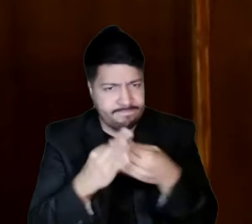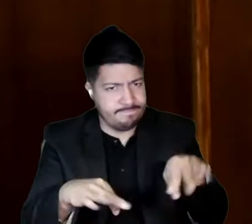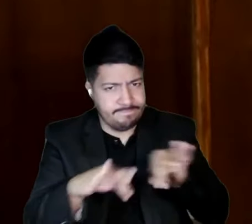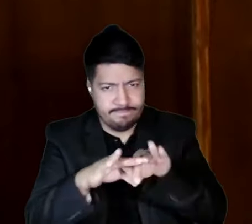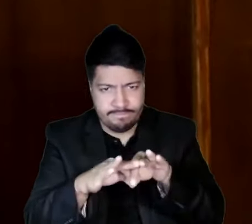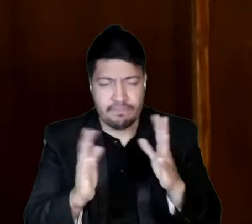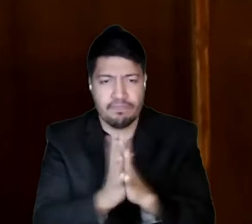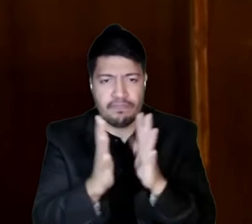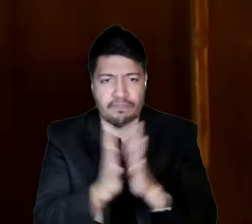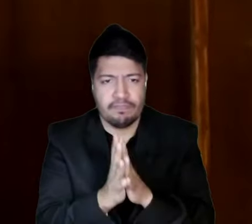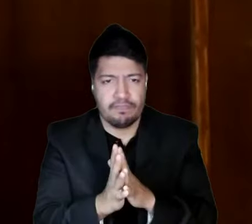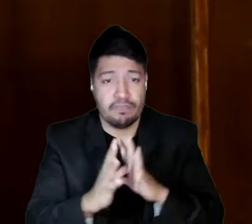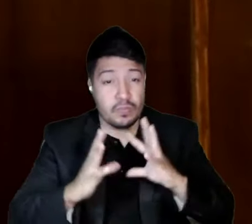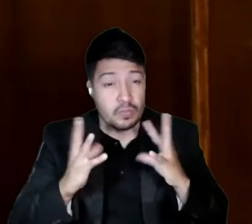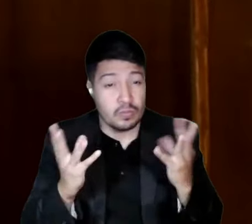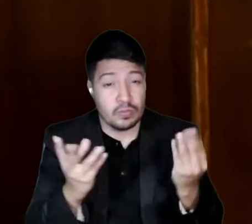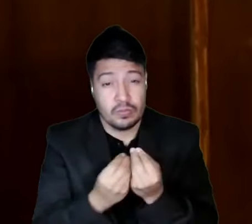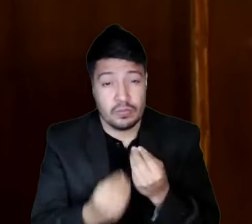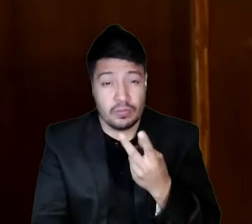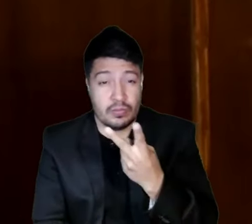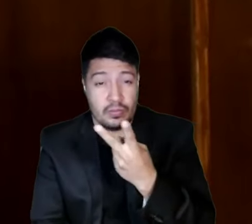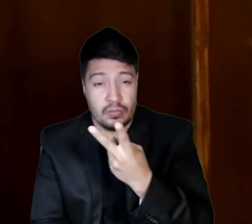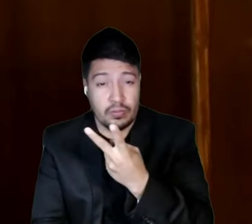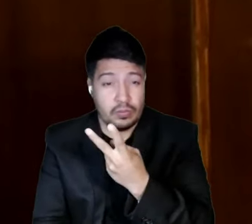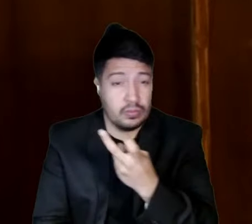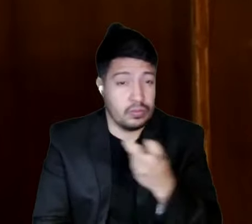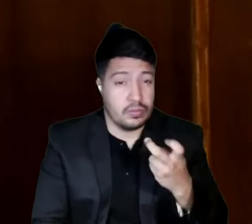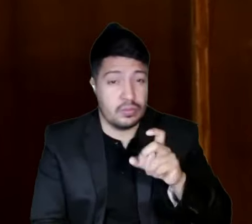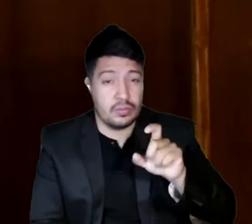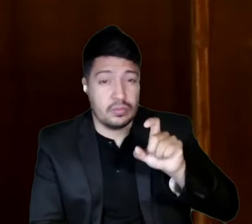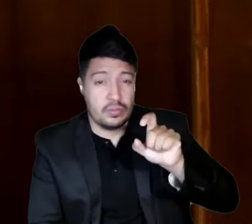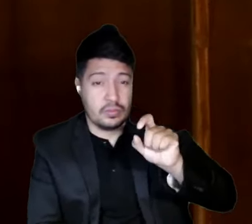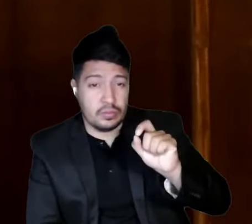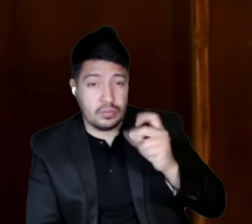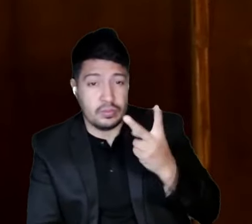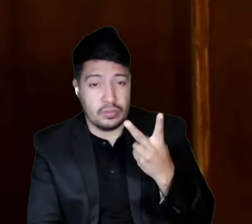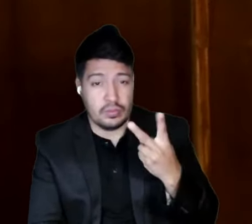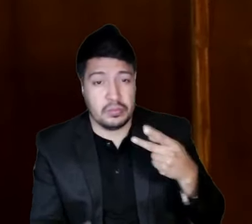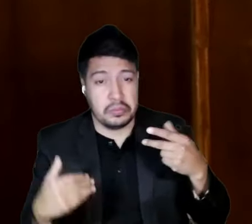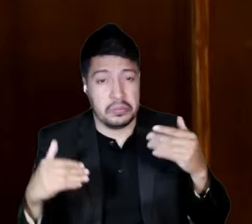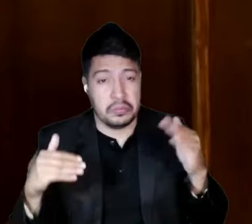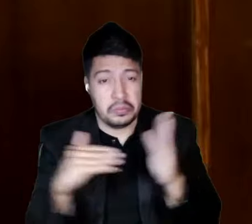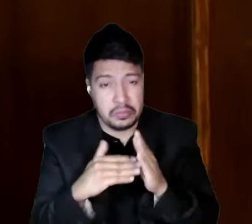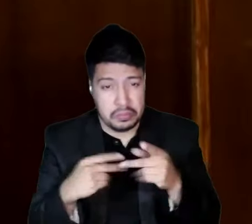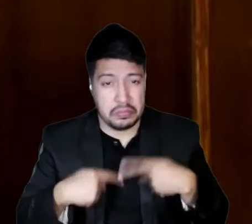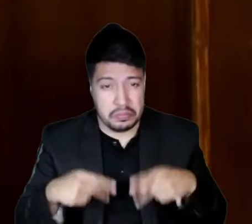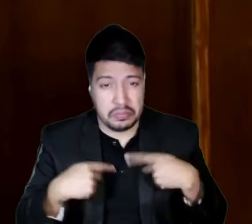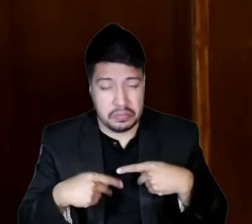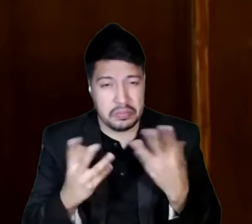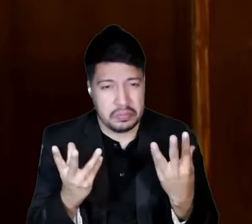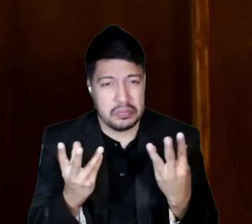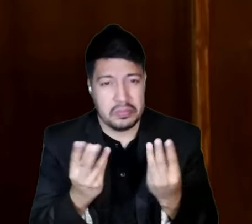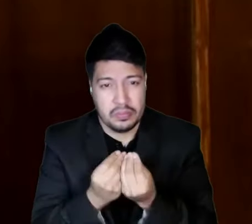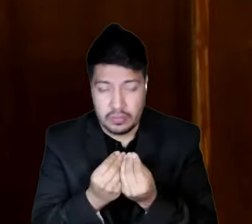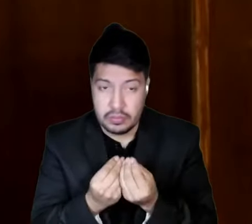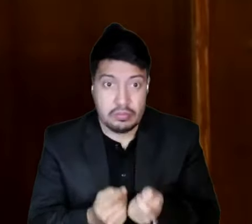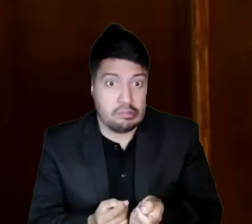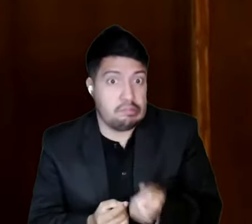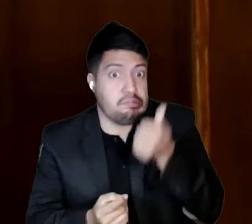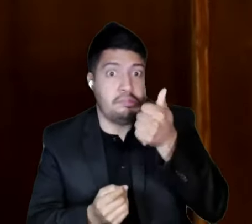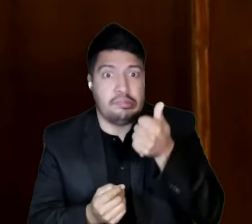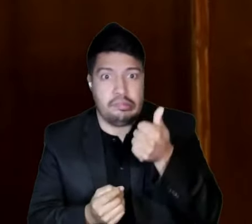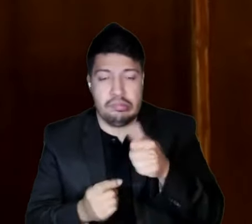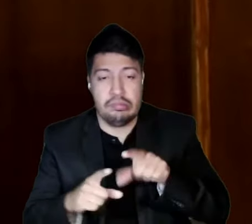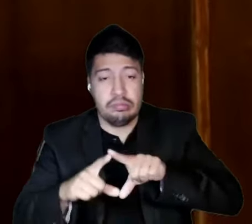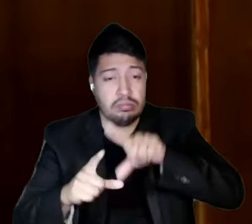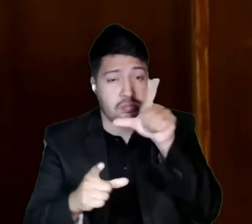de 222,000 personas participación relevante e inédita inclusive en el contexto nacional que